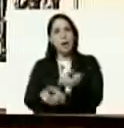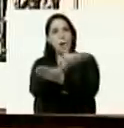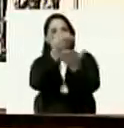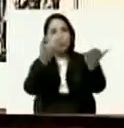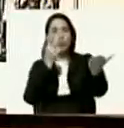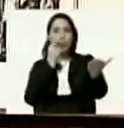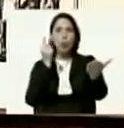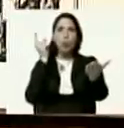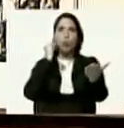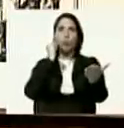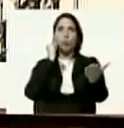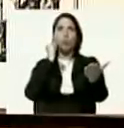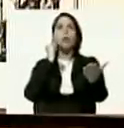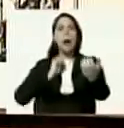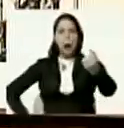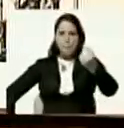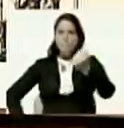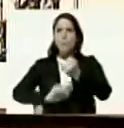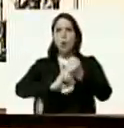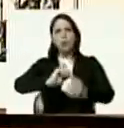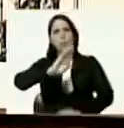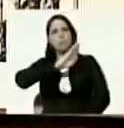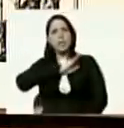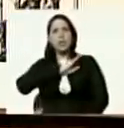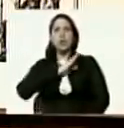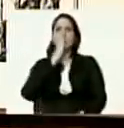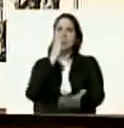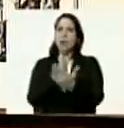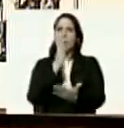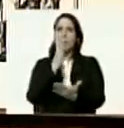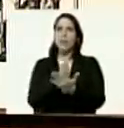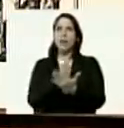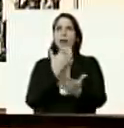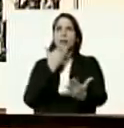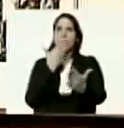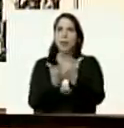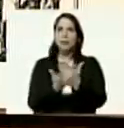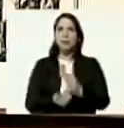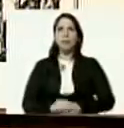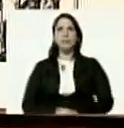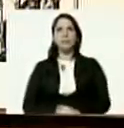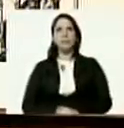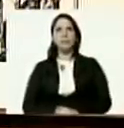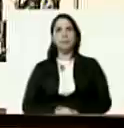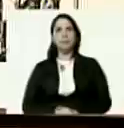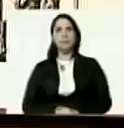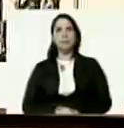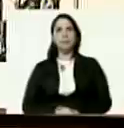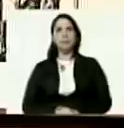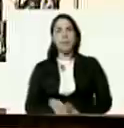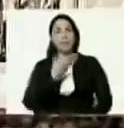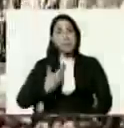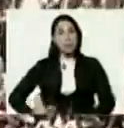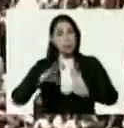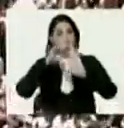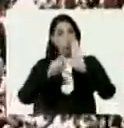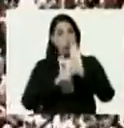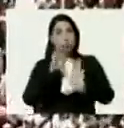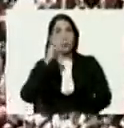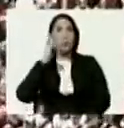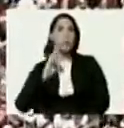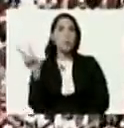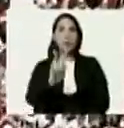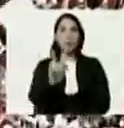todas. Cuenten conmigo para siempre. Gracias. Constitucional de la República Bolivariana